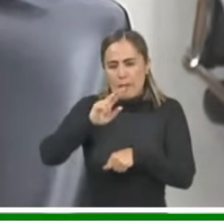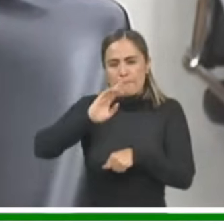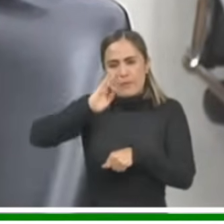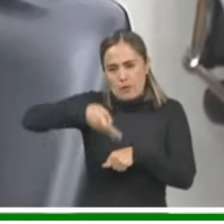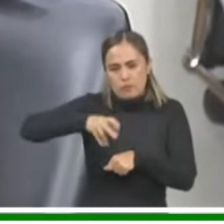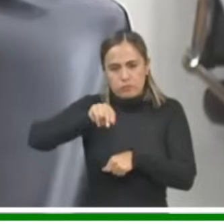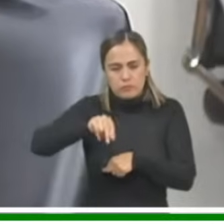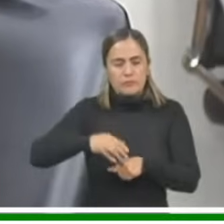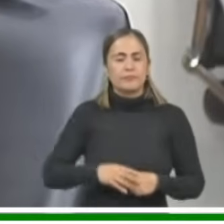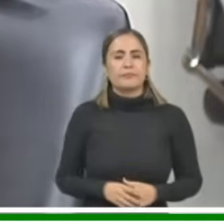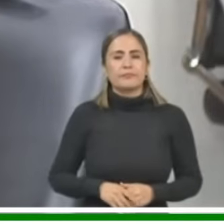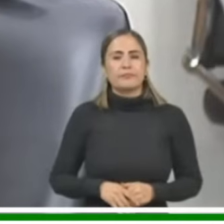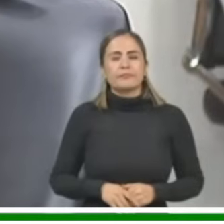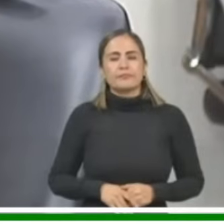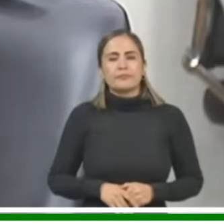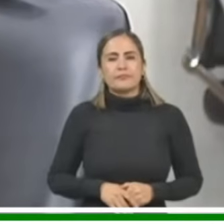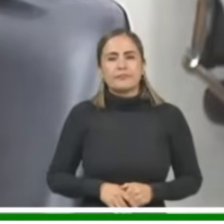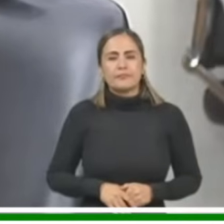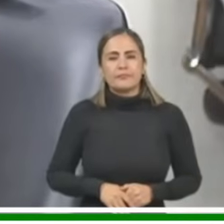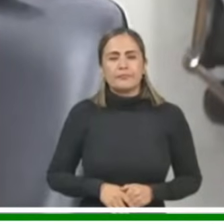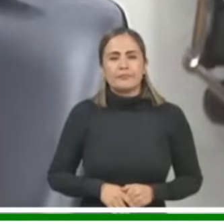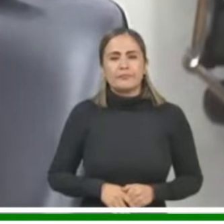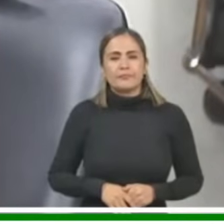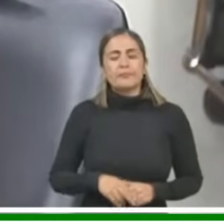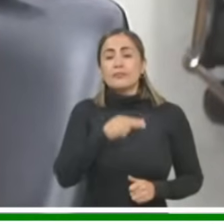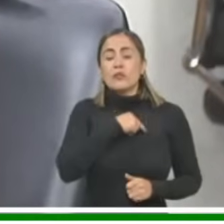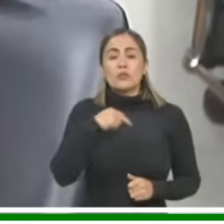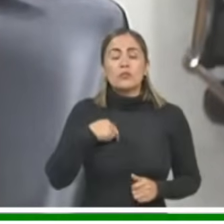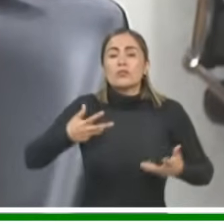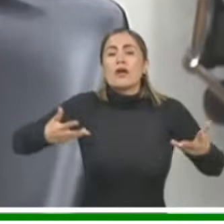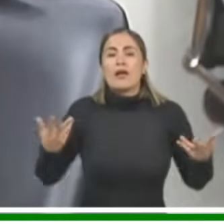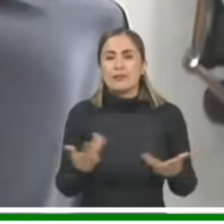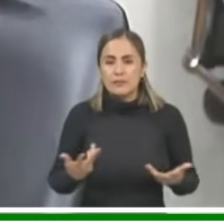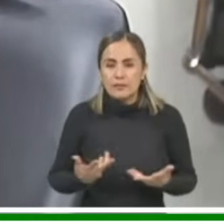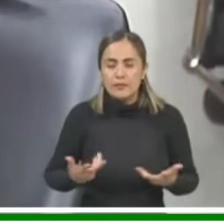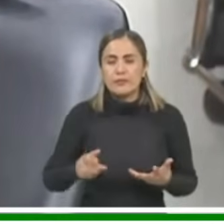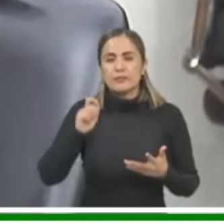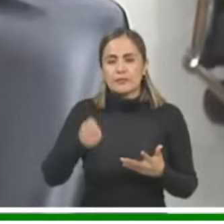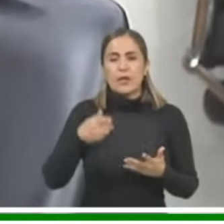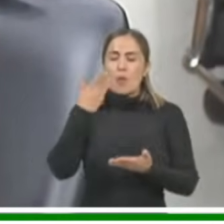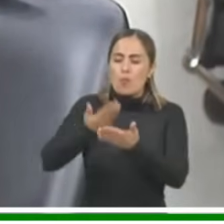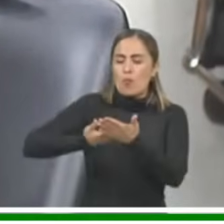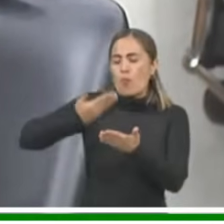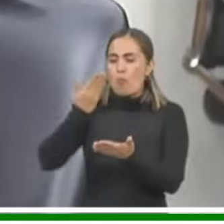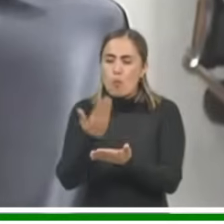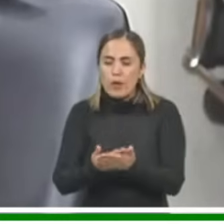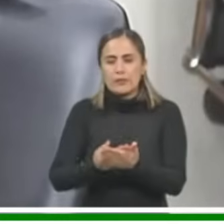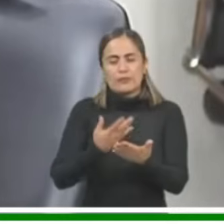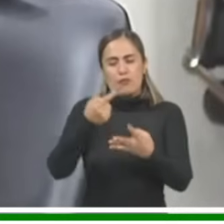y lo que debemos de hacer es, creo yo, concentrarnos en las propuestas y en la